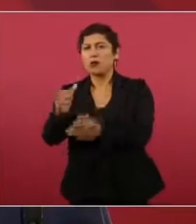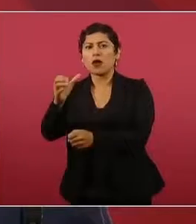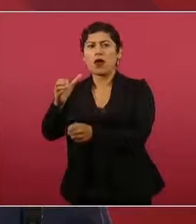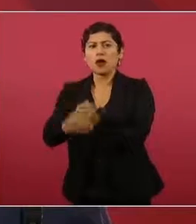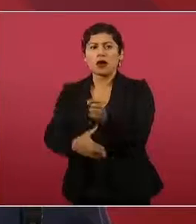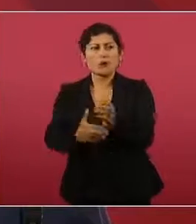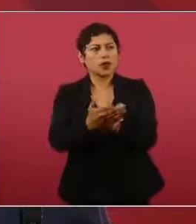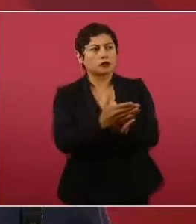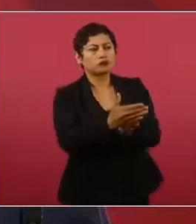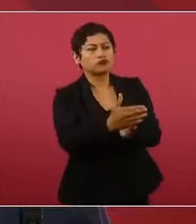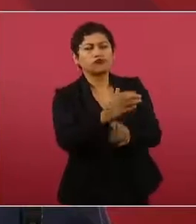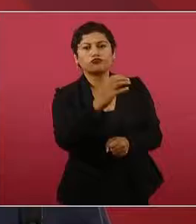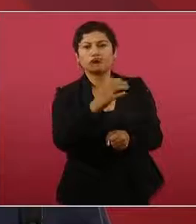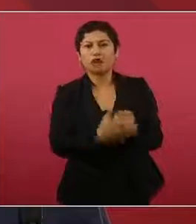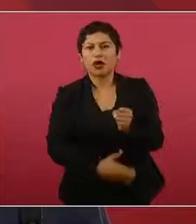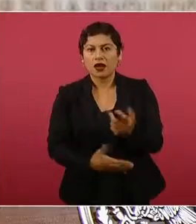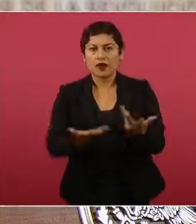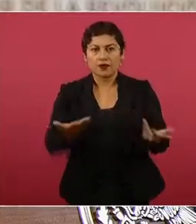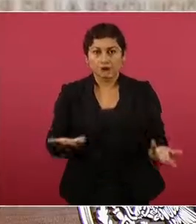subejercicio.